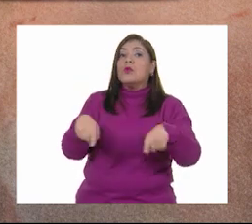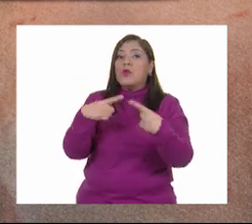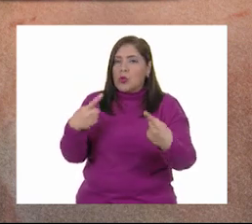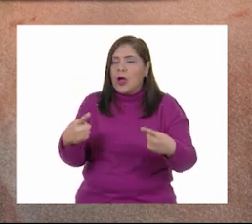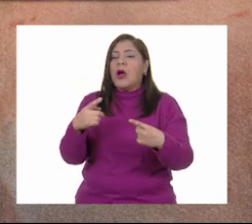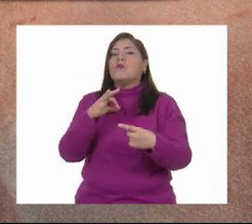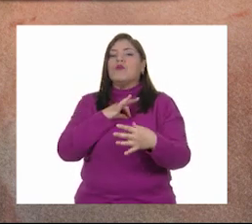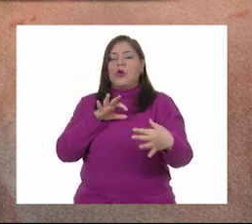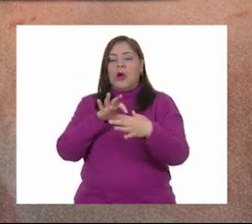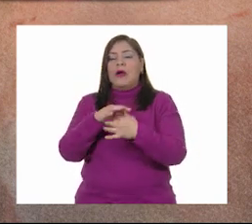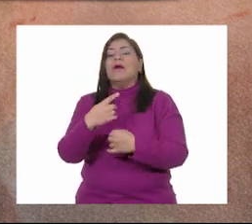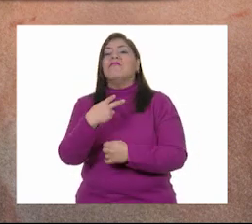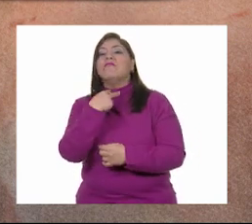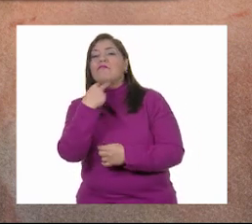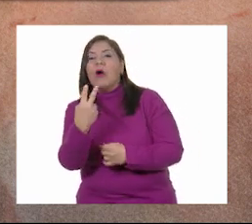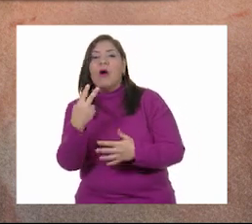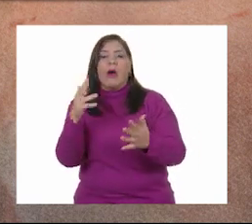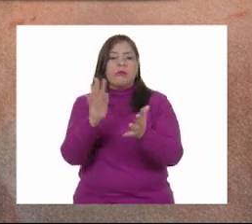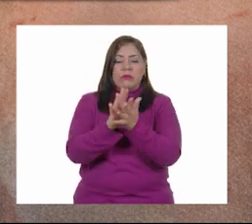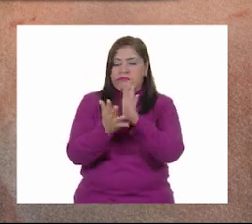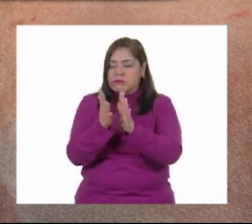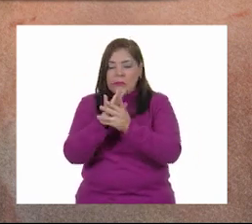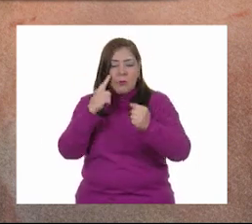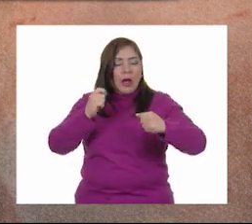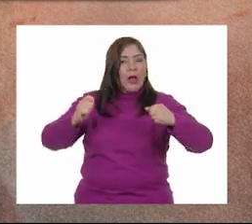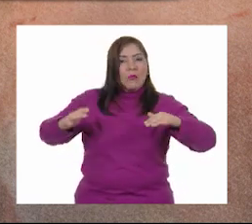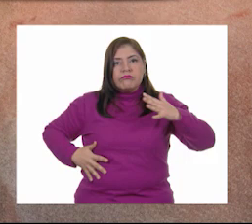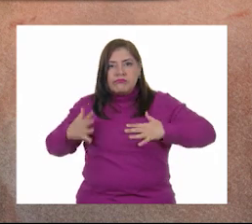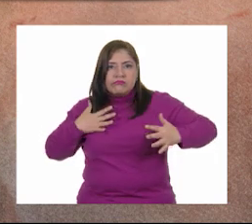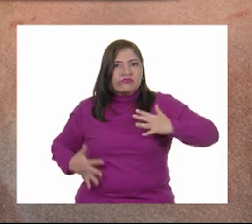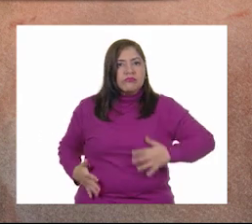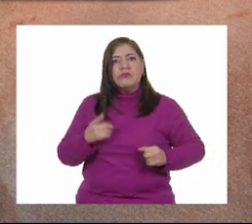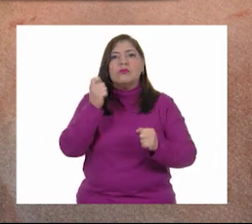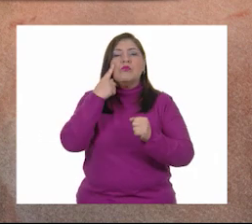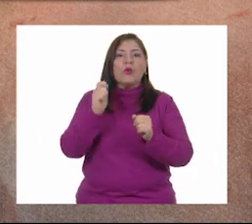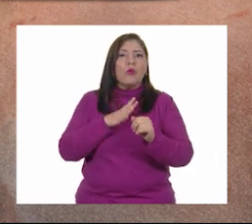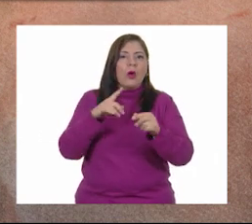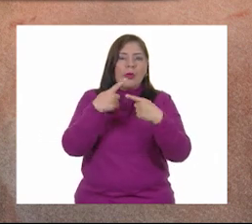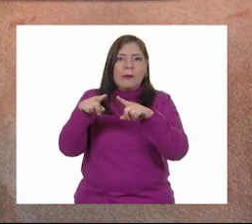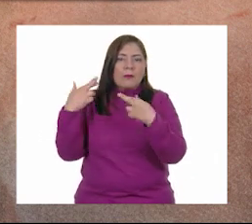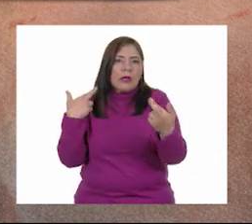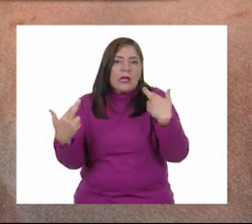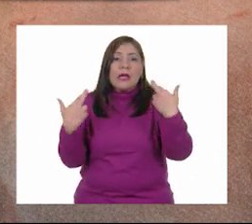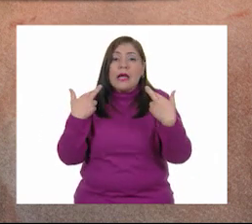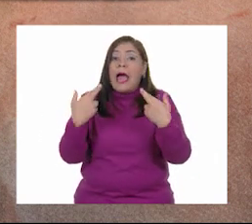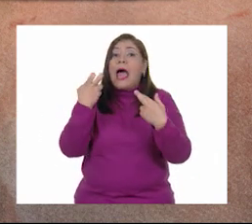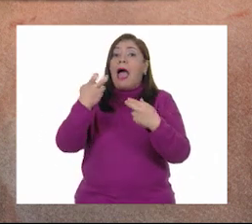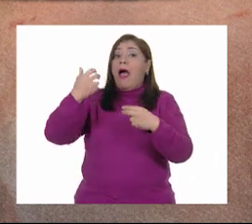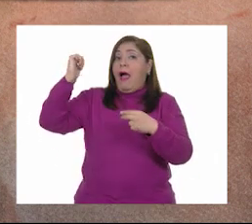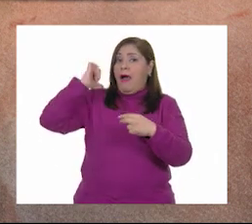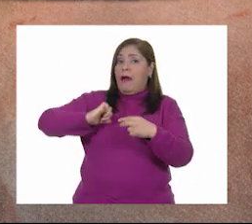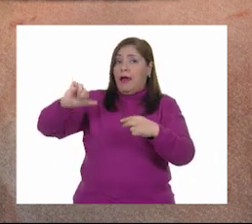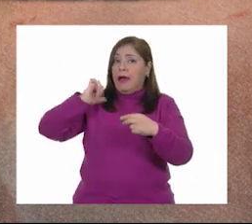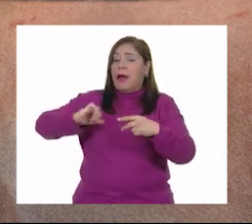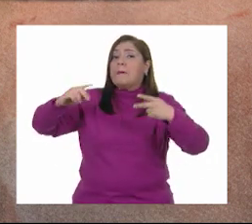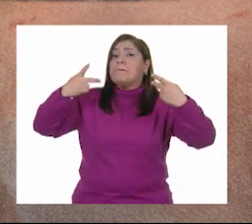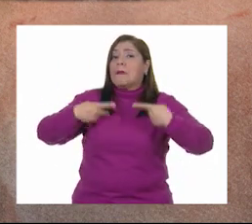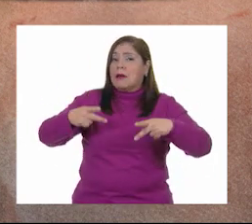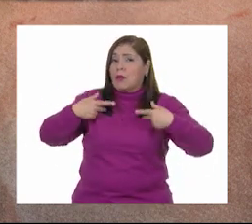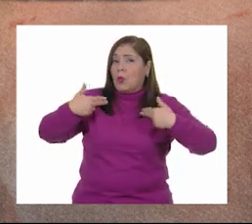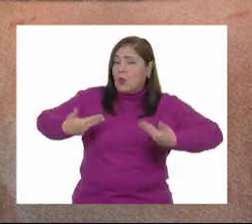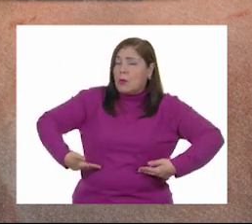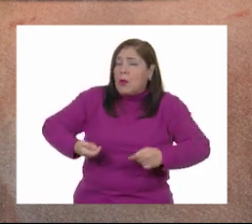voz, palmadas, golpeteos en su cuerpo y otros, llevó a los hombres y mujeres primitivas a inventar